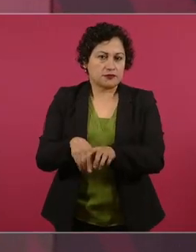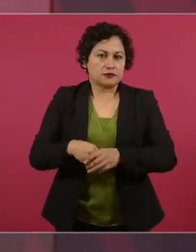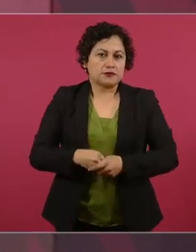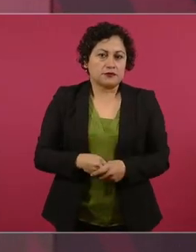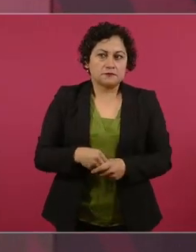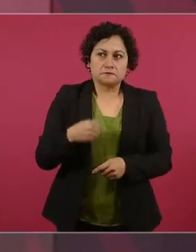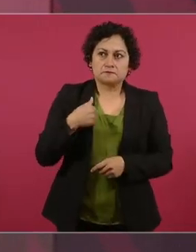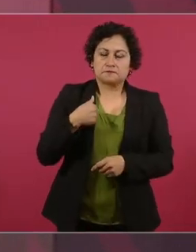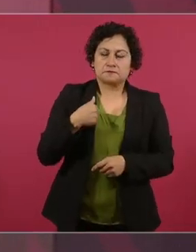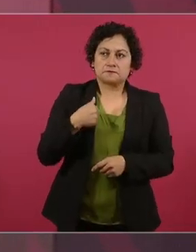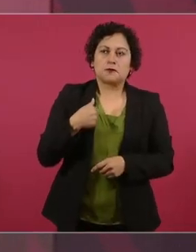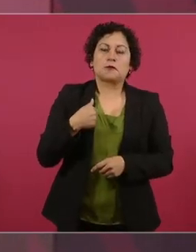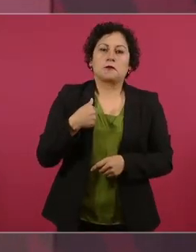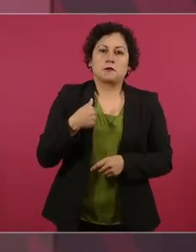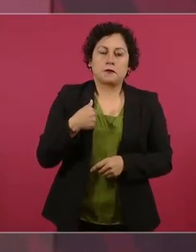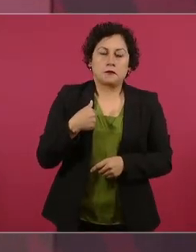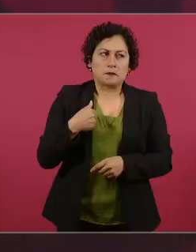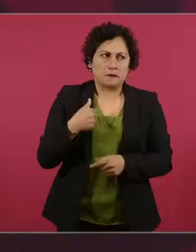Entonces,